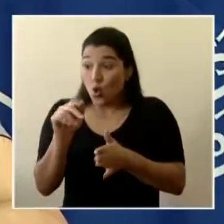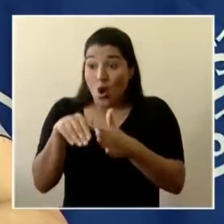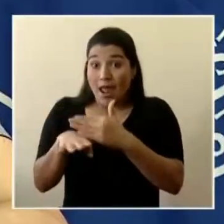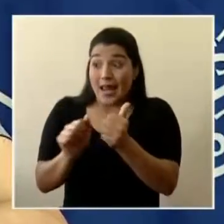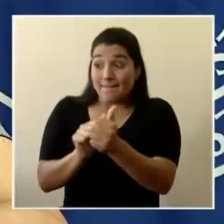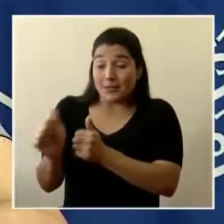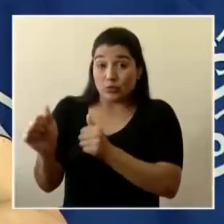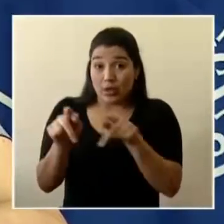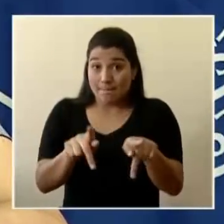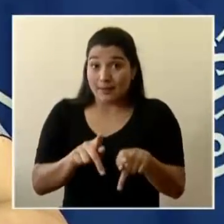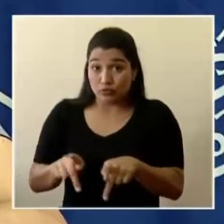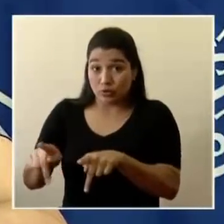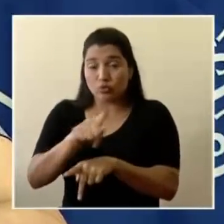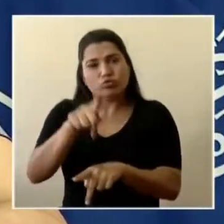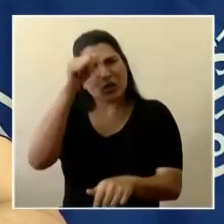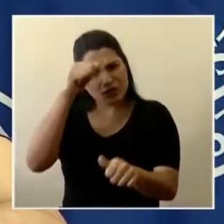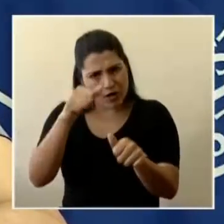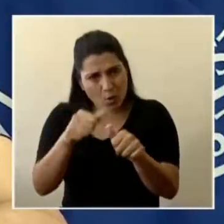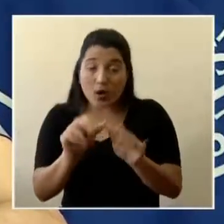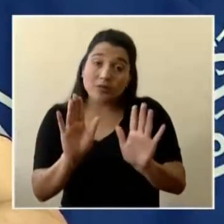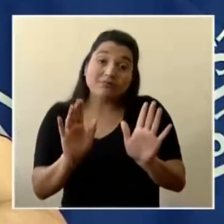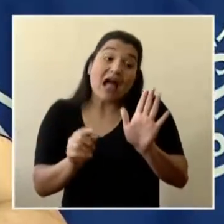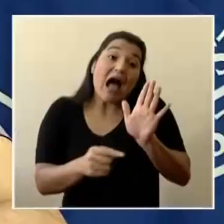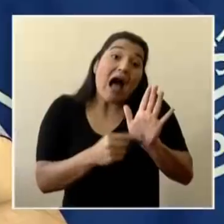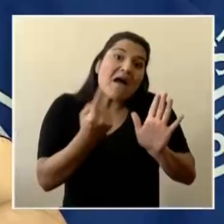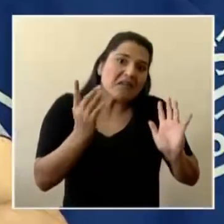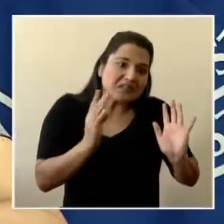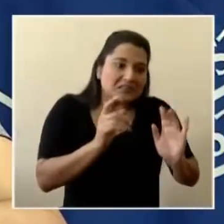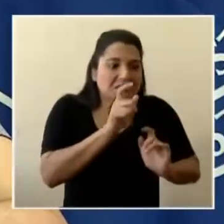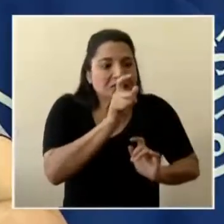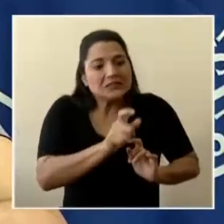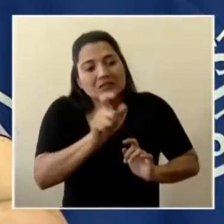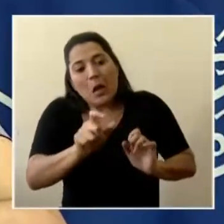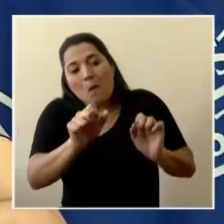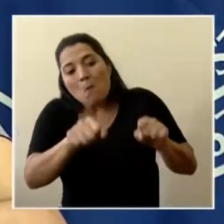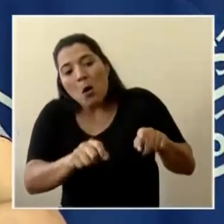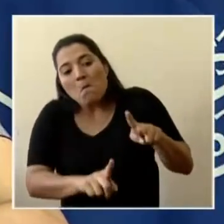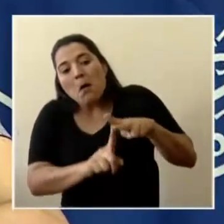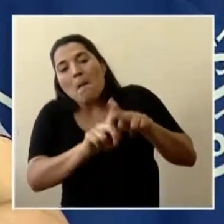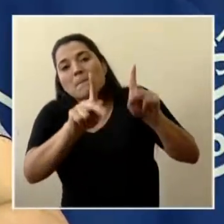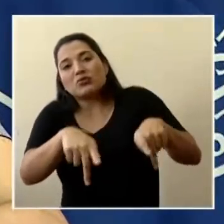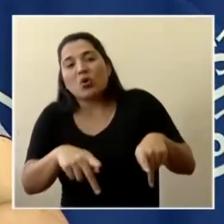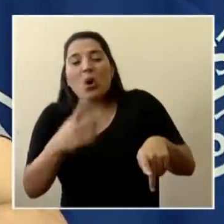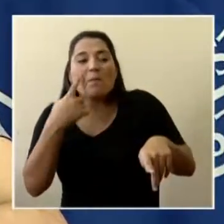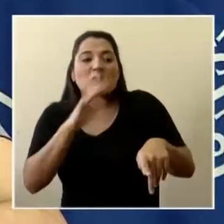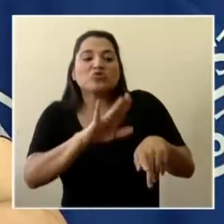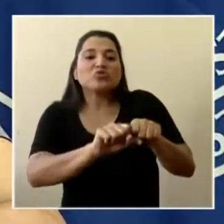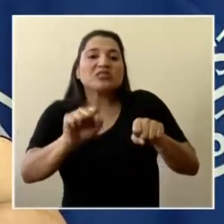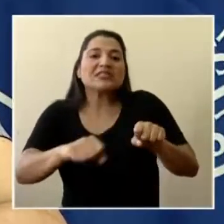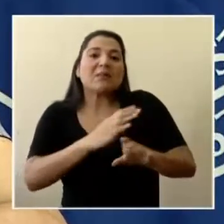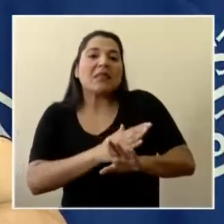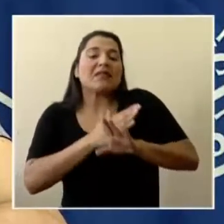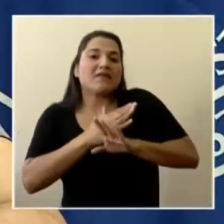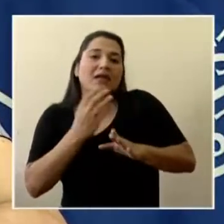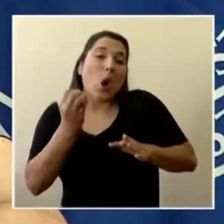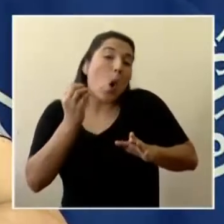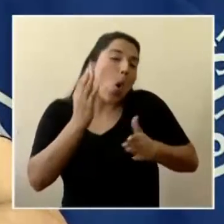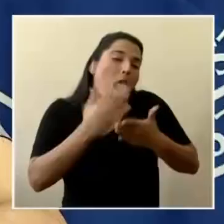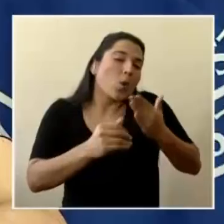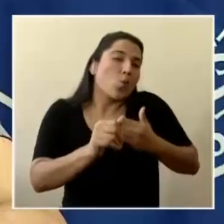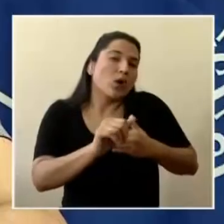mayoría de las personas. Recordemos que pueden haber excepciones muy puntuales de casos que responden ya a algún problema, por ejemplo, del sistema inmunológico o cosas